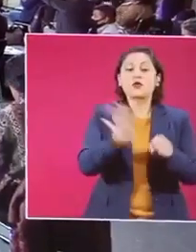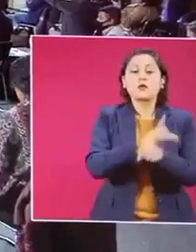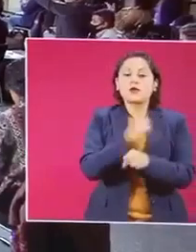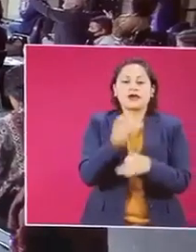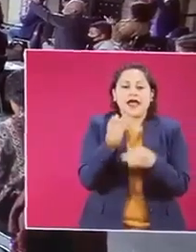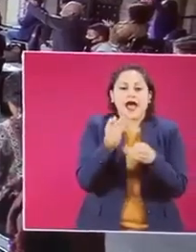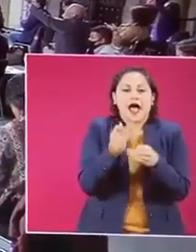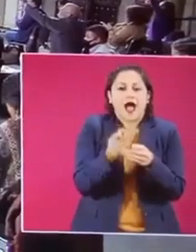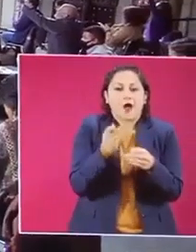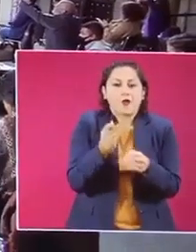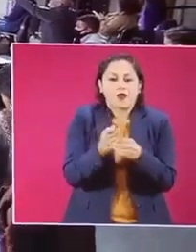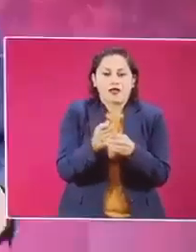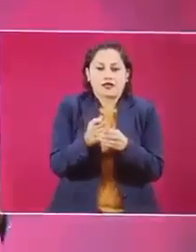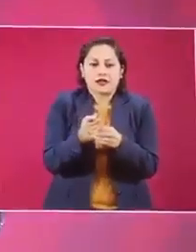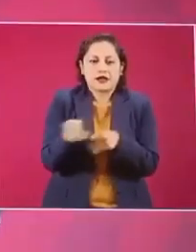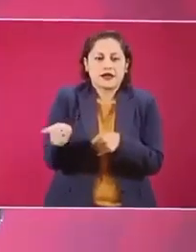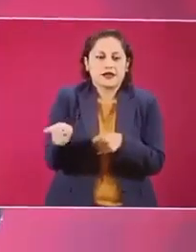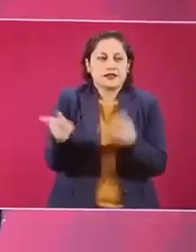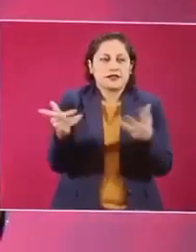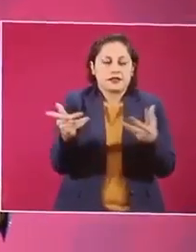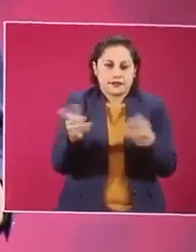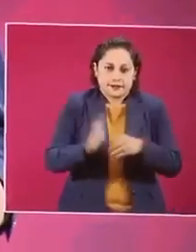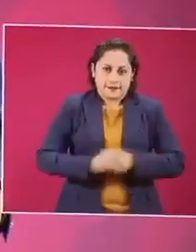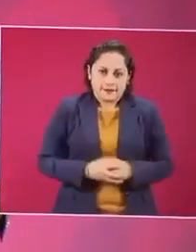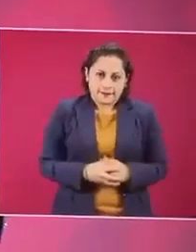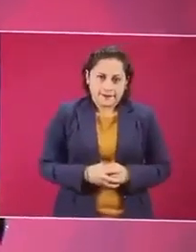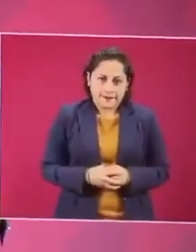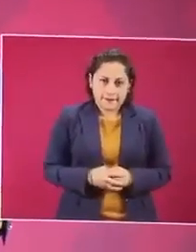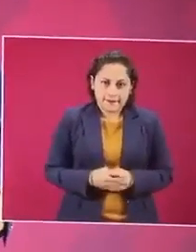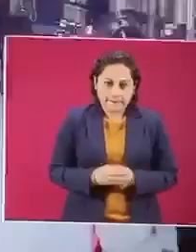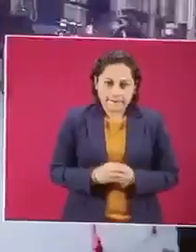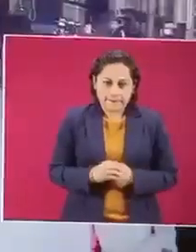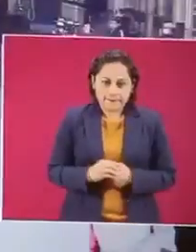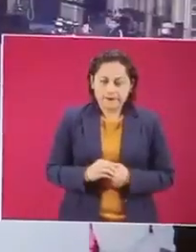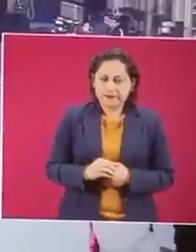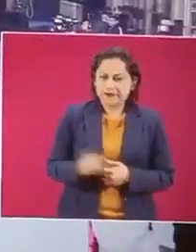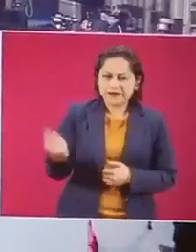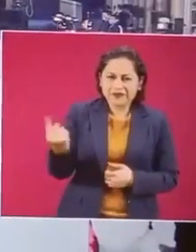se está enterando. Gracias. ¿Mande? Gracias.